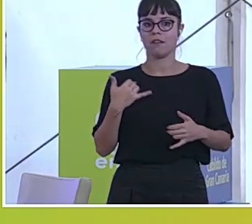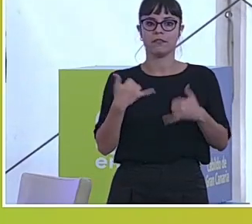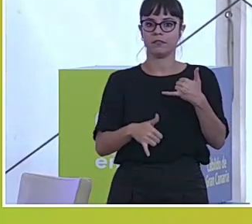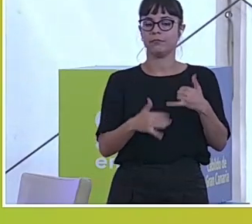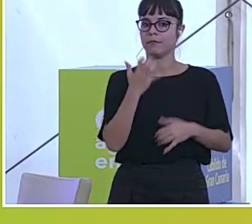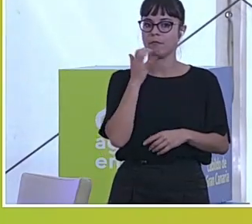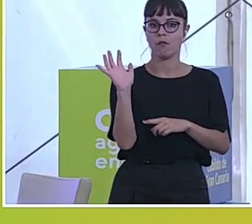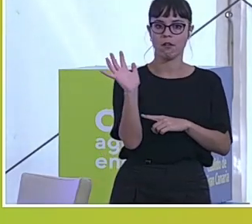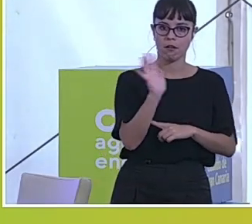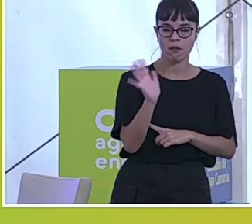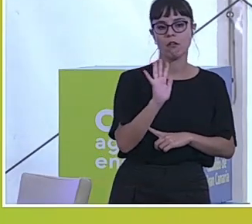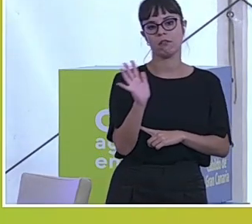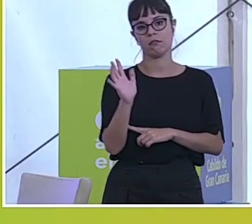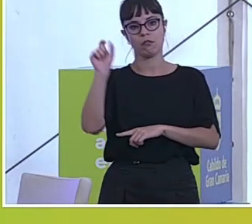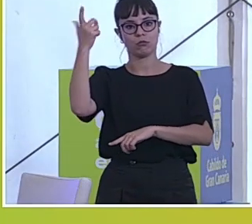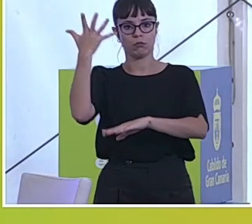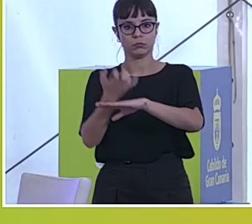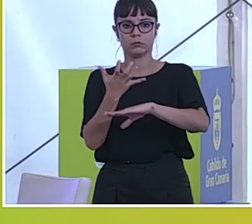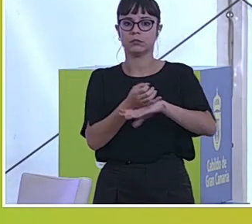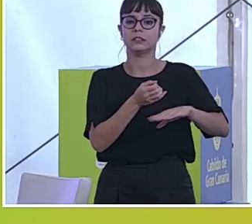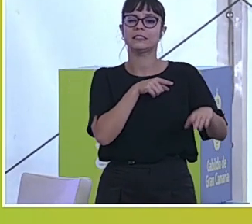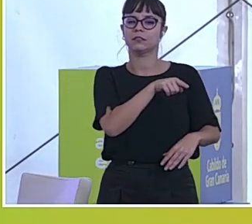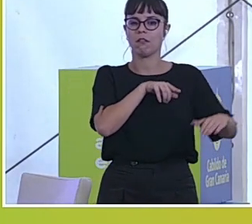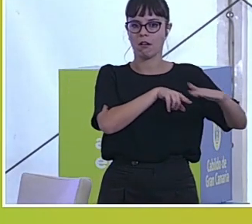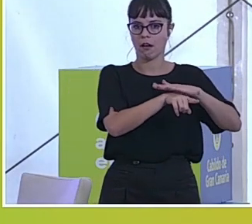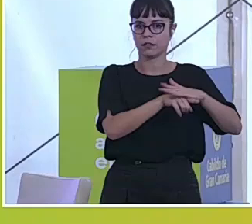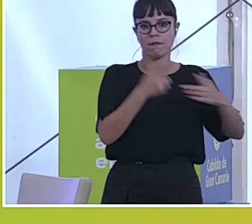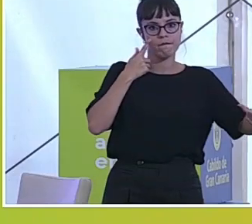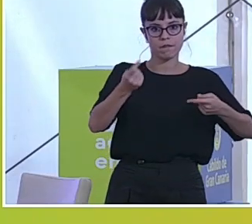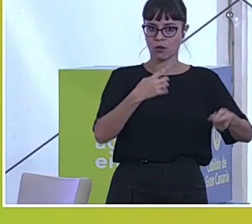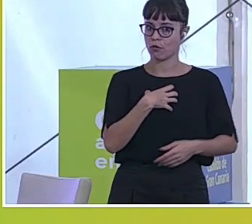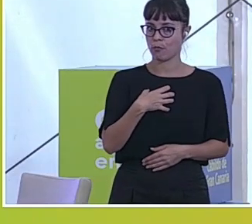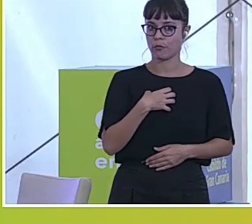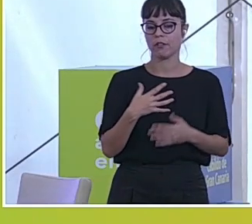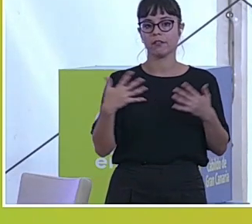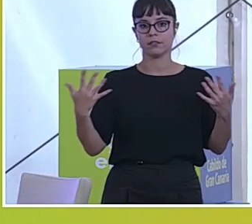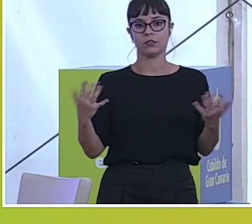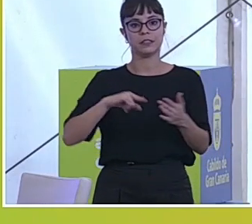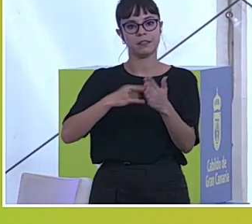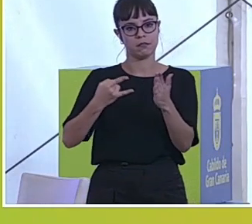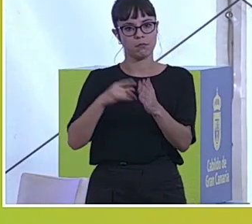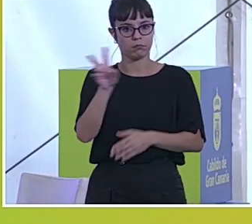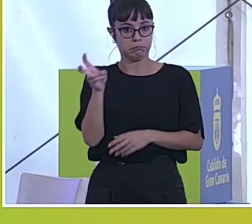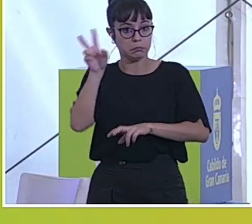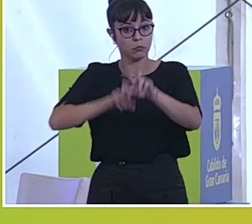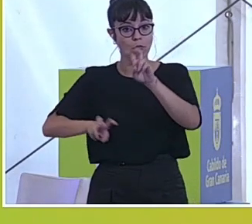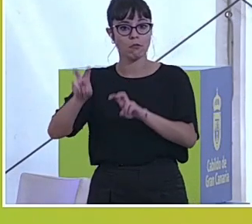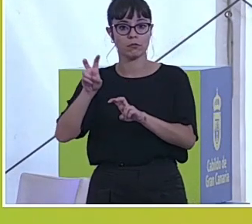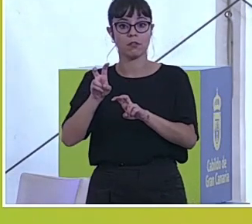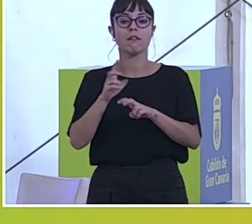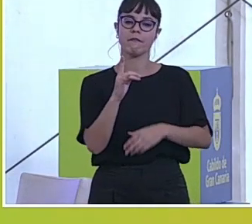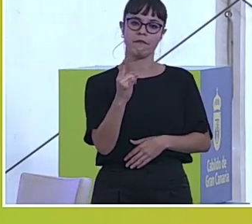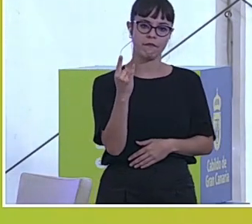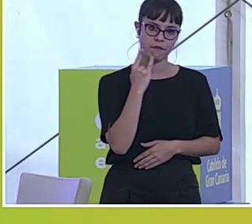la eólica, la fotovoltaica. Tenemos que buscar mecanismos de integración. Y esos mecanismos de integración pasan por el uso de sistemas de